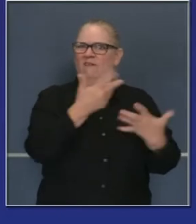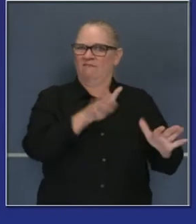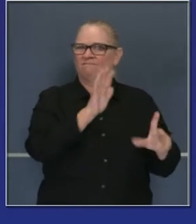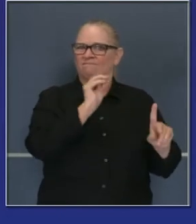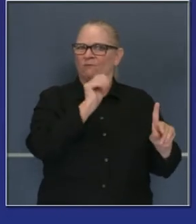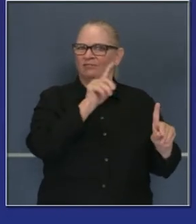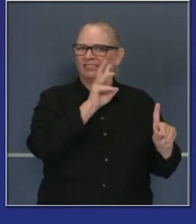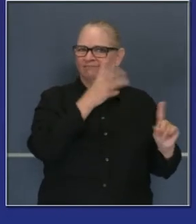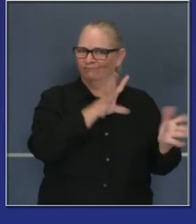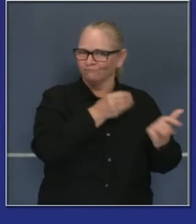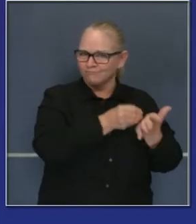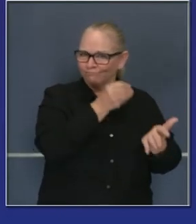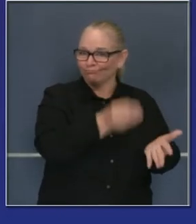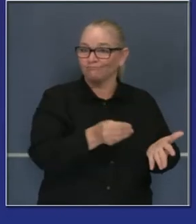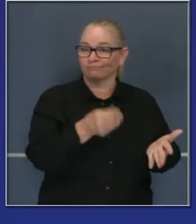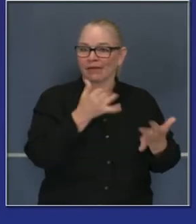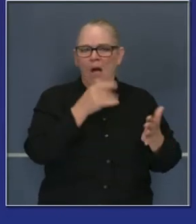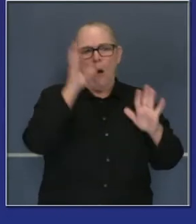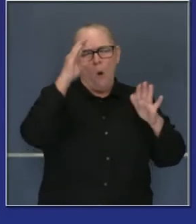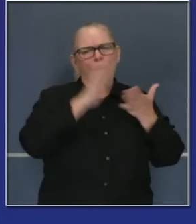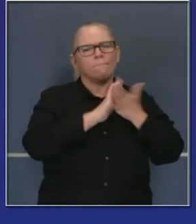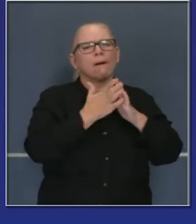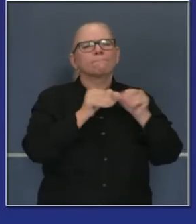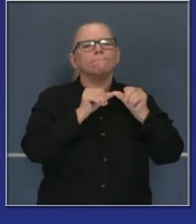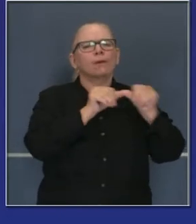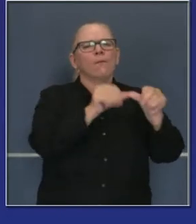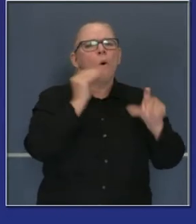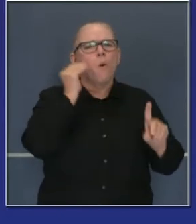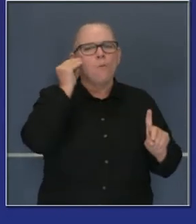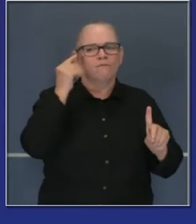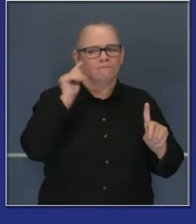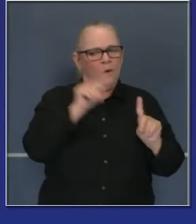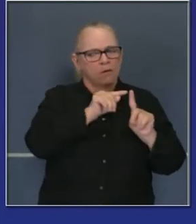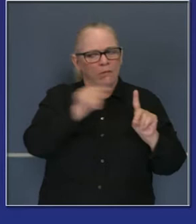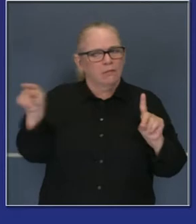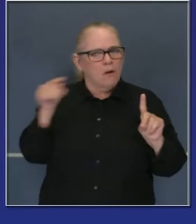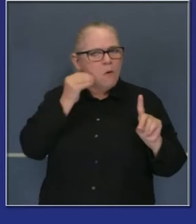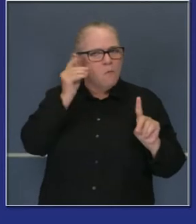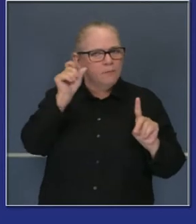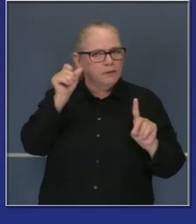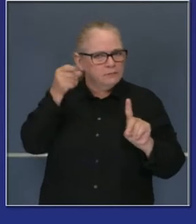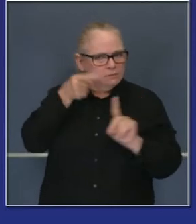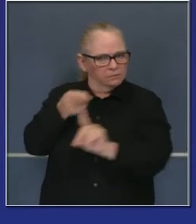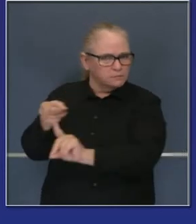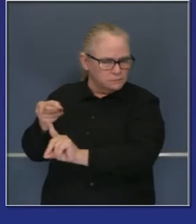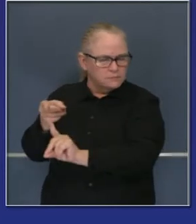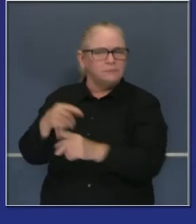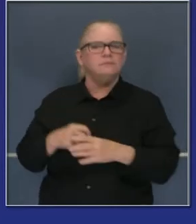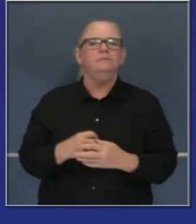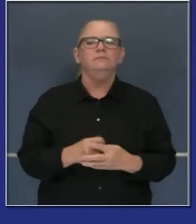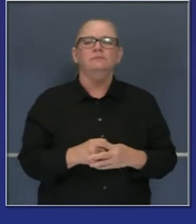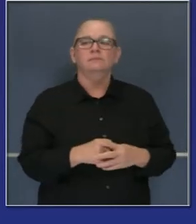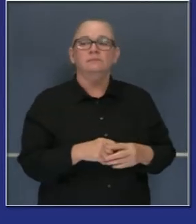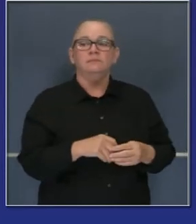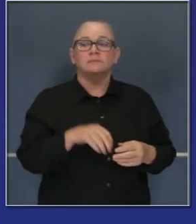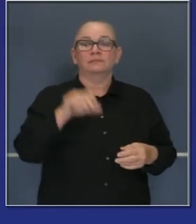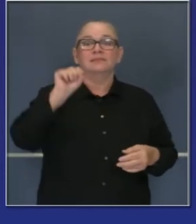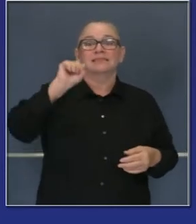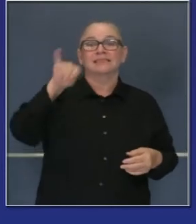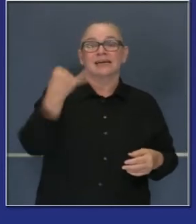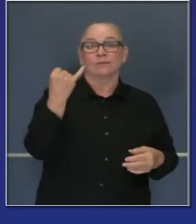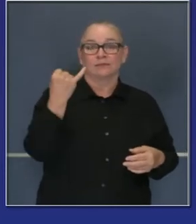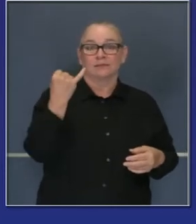para que podamos proporcionar vivienda a un grupo de desalojados en esa comunidad san jose también debe